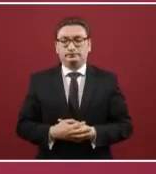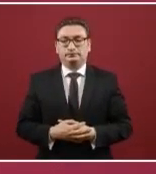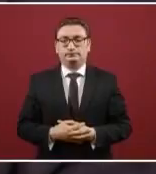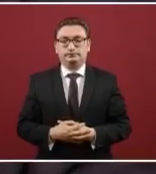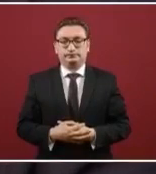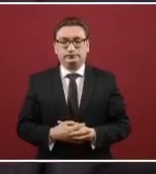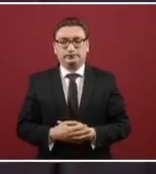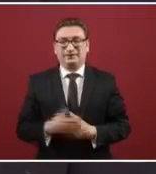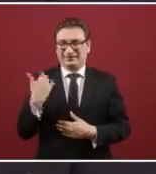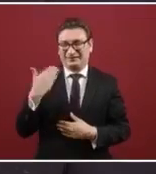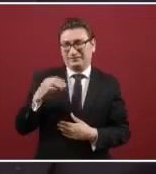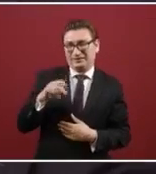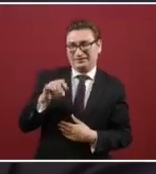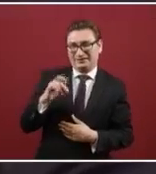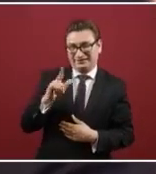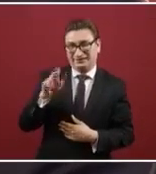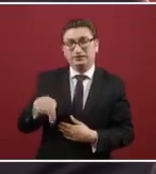Ahora con lo de Minatitlán, algunos se